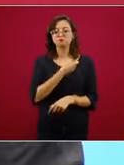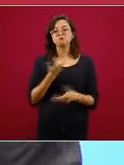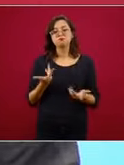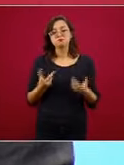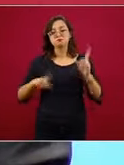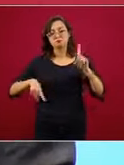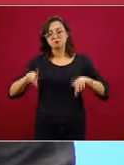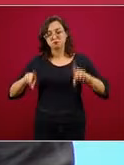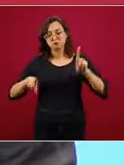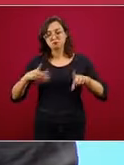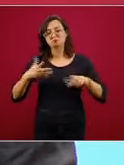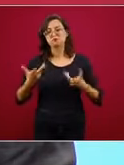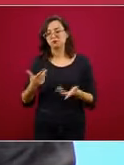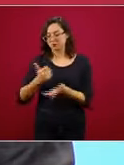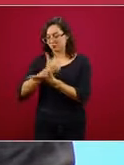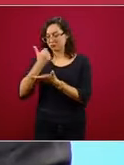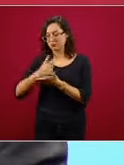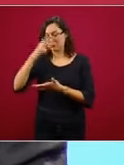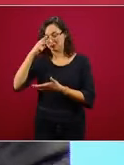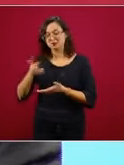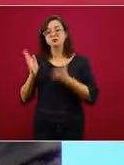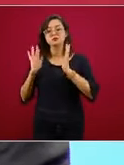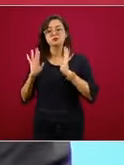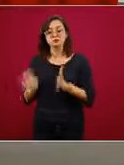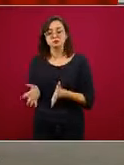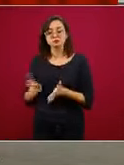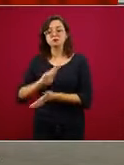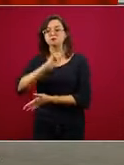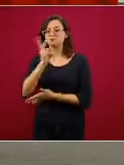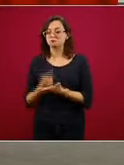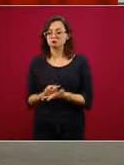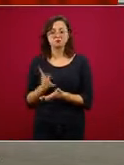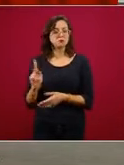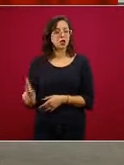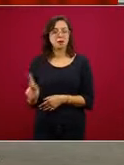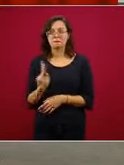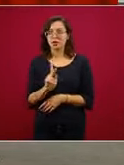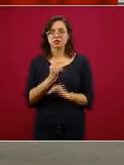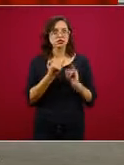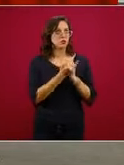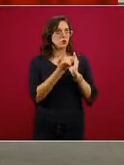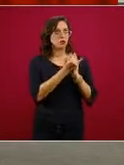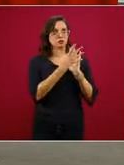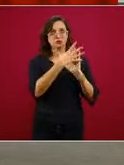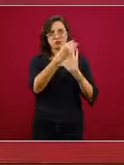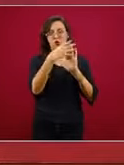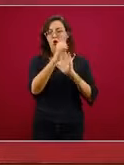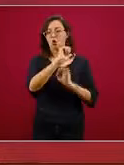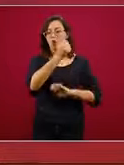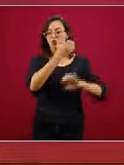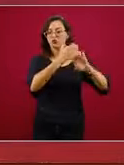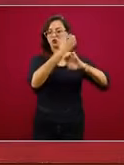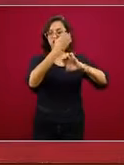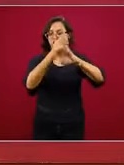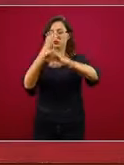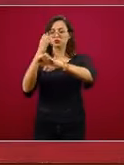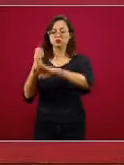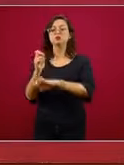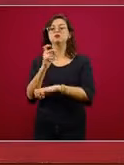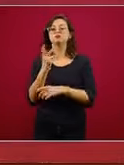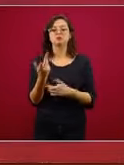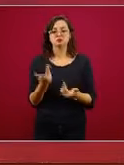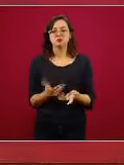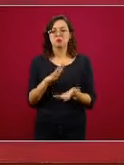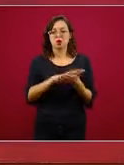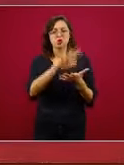vaya implantándose. La Ciudad de México ya lo tiene, es un programa muy parecido. Muchos otros estados, he reconocido que prácticamente